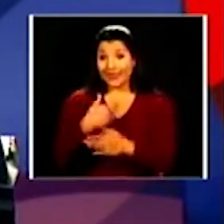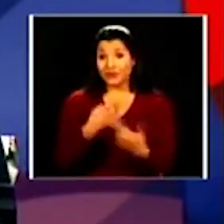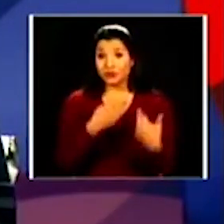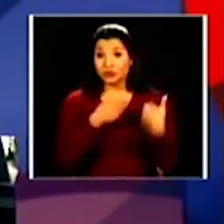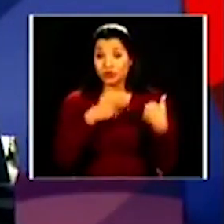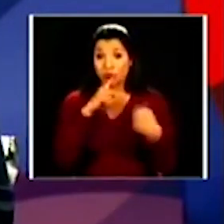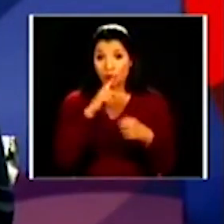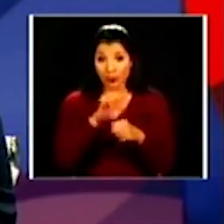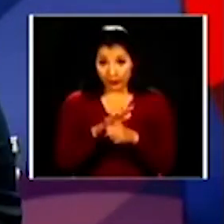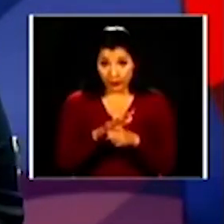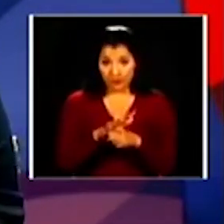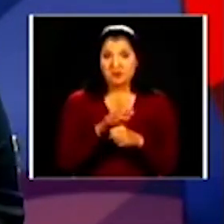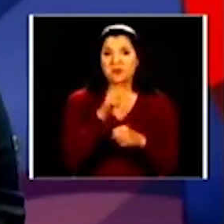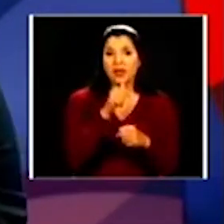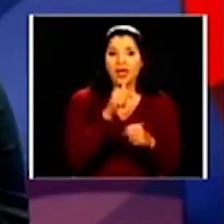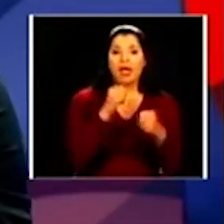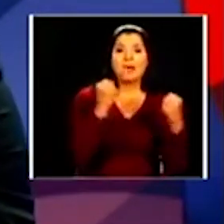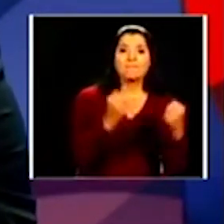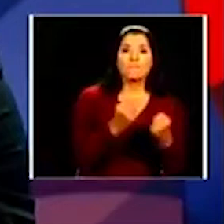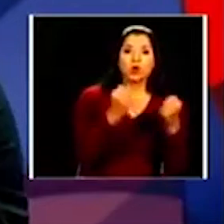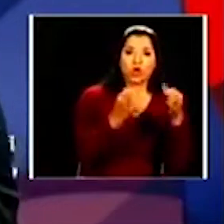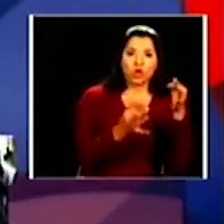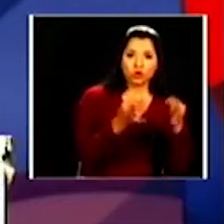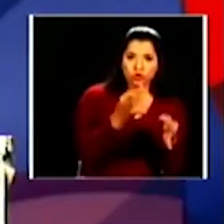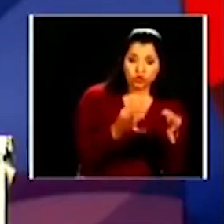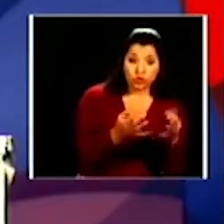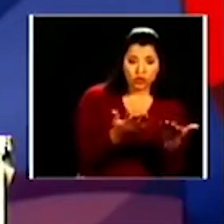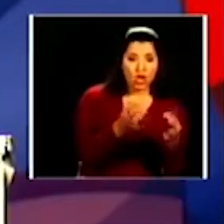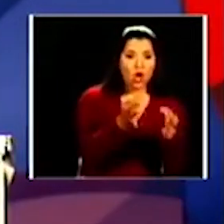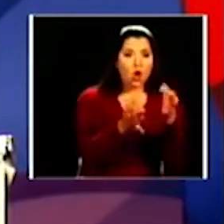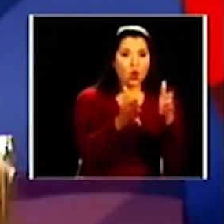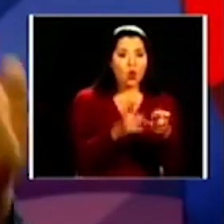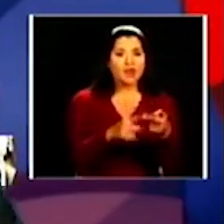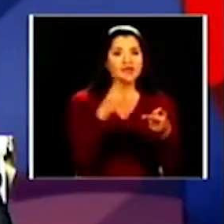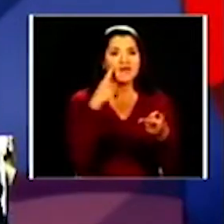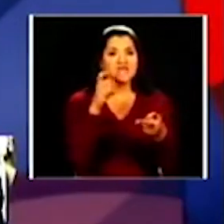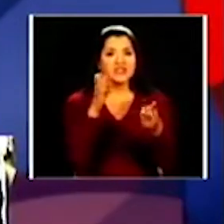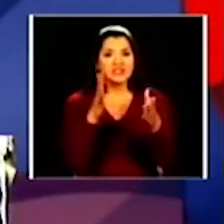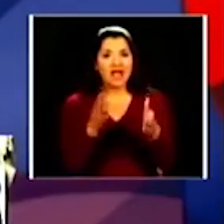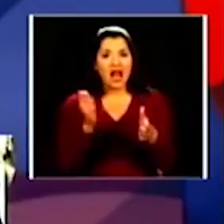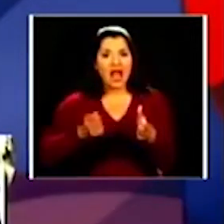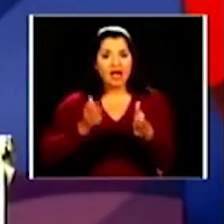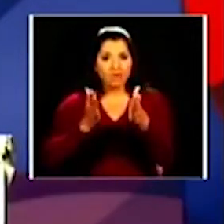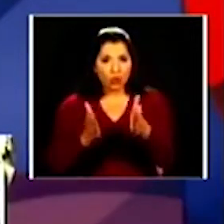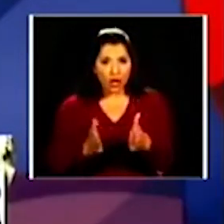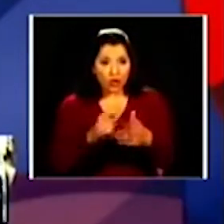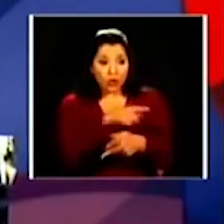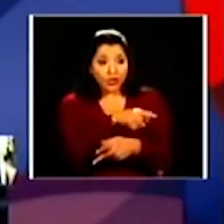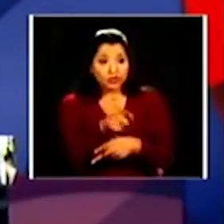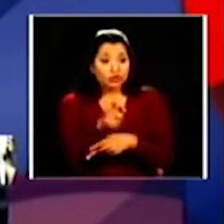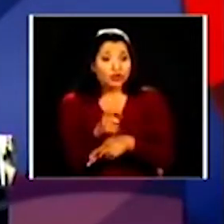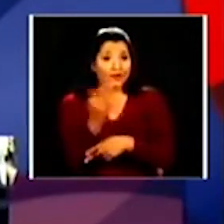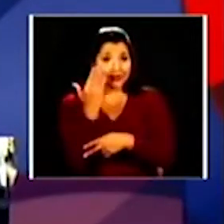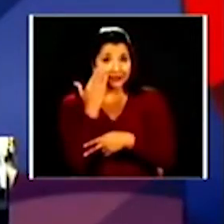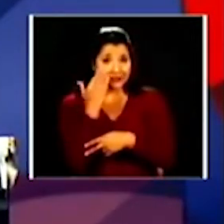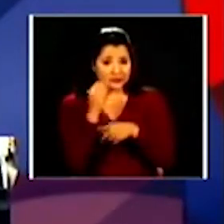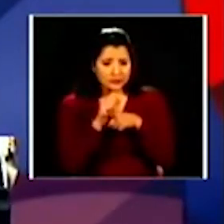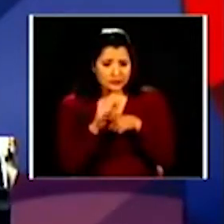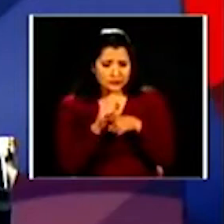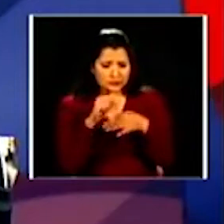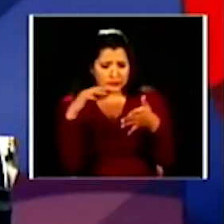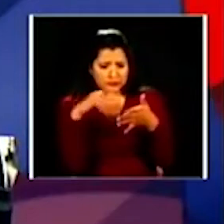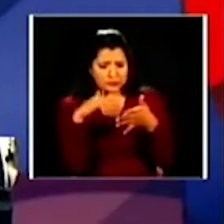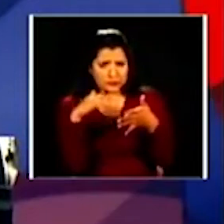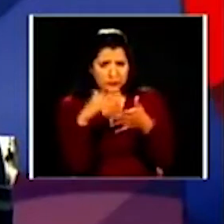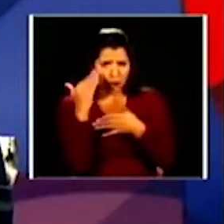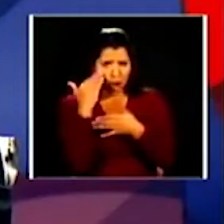hablando desde el Poder Judicial con jueces, fiscales, defensores que tienen que conocer y capacitarse en lo que la ley